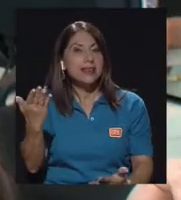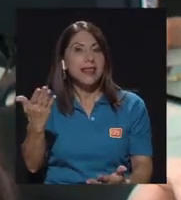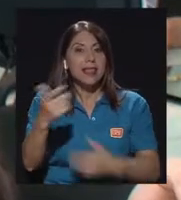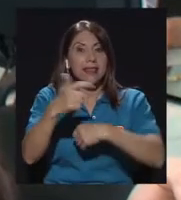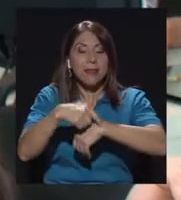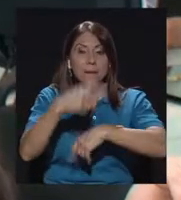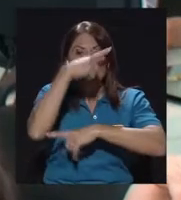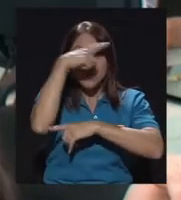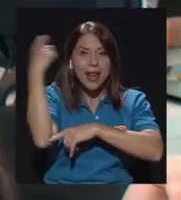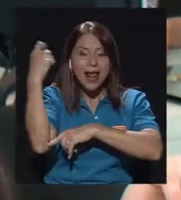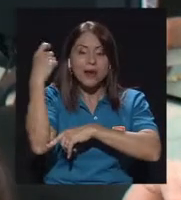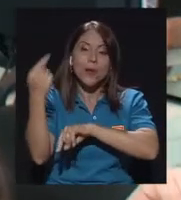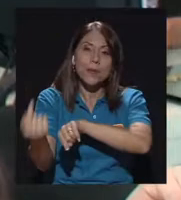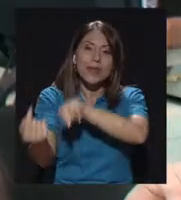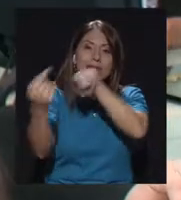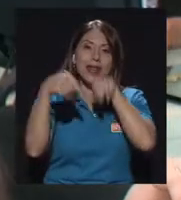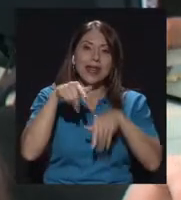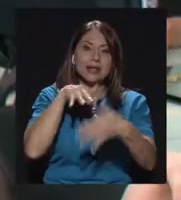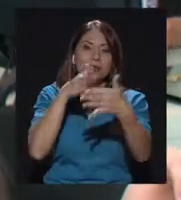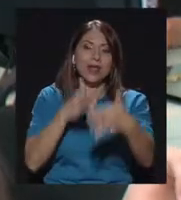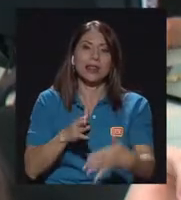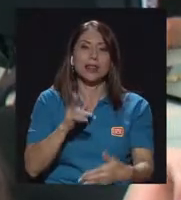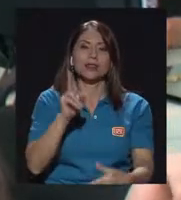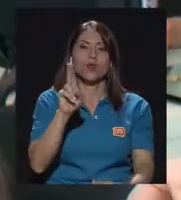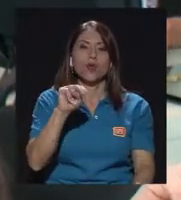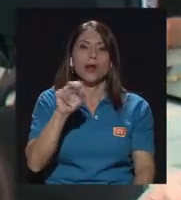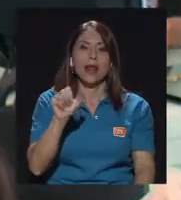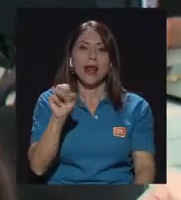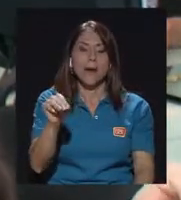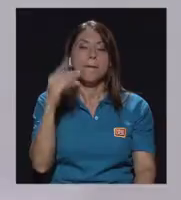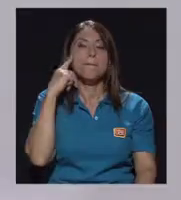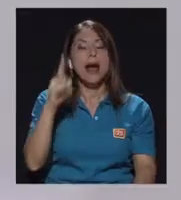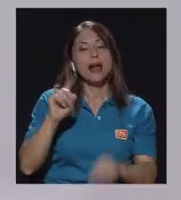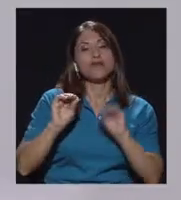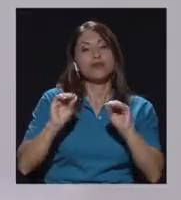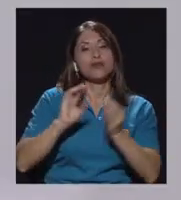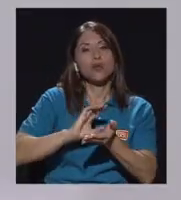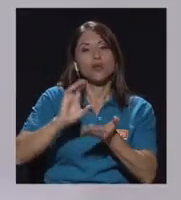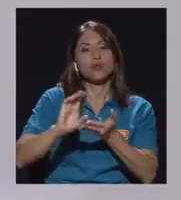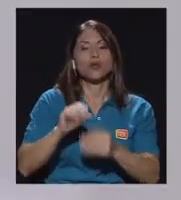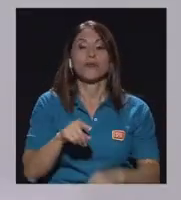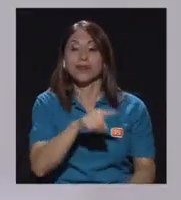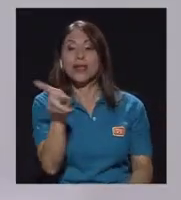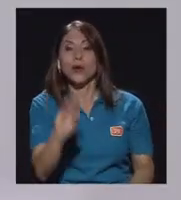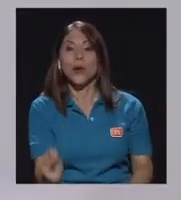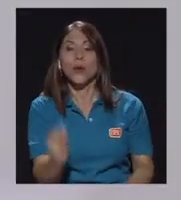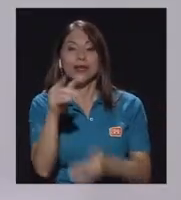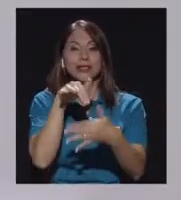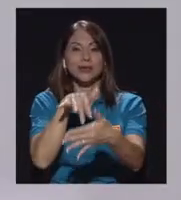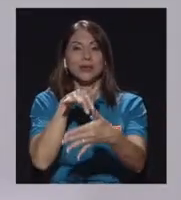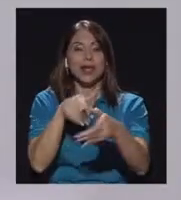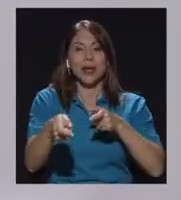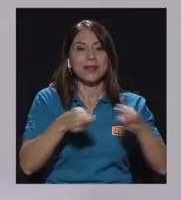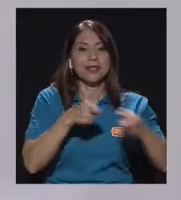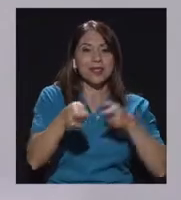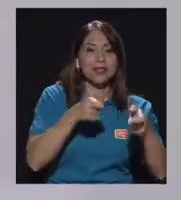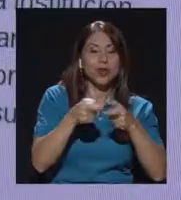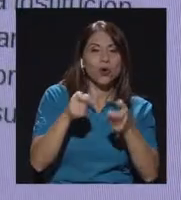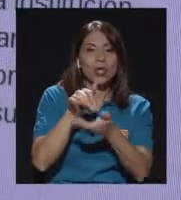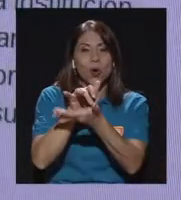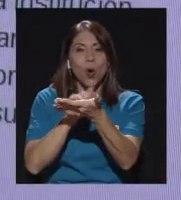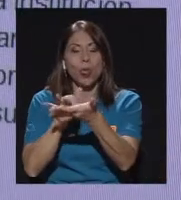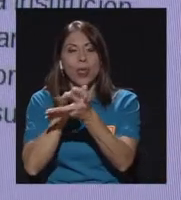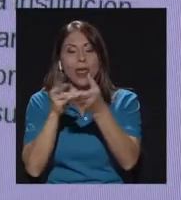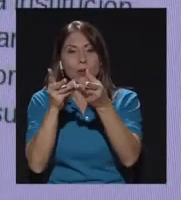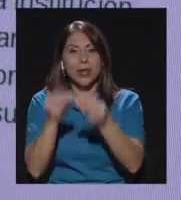verano unos muchachos de la UNAM para impartirles algún curso. Los jóvenes son estudiantes de administración y contaduría